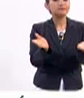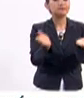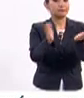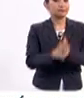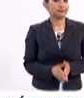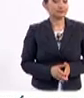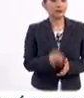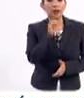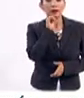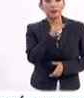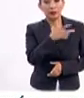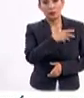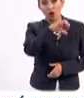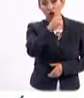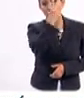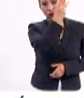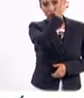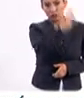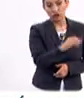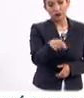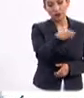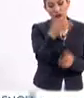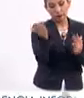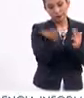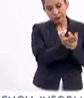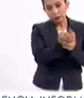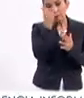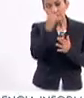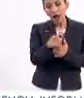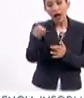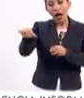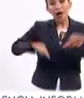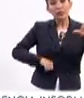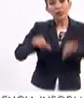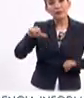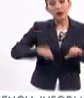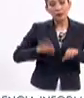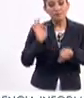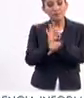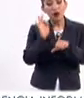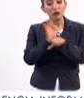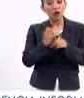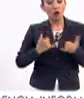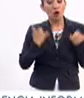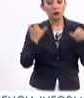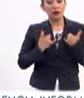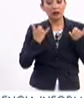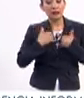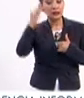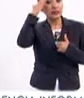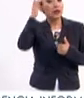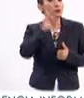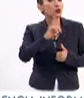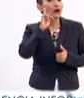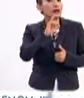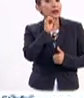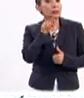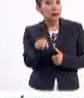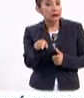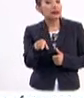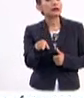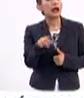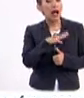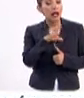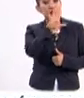mujeres. Y además tenemos otro 2% que es para actividades de fortalecimiento de juventud y liderazgos femeninos también. Entonces